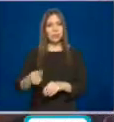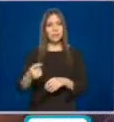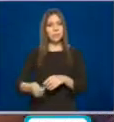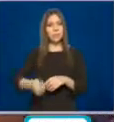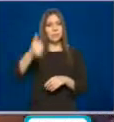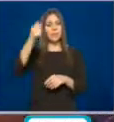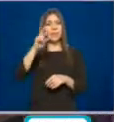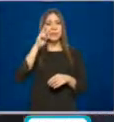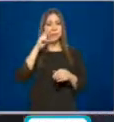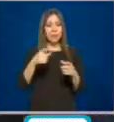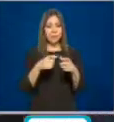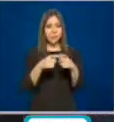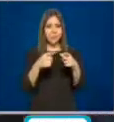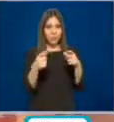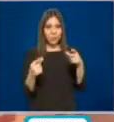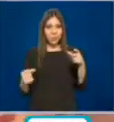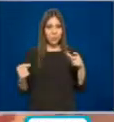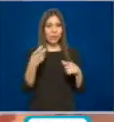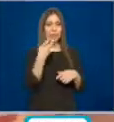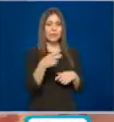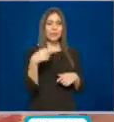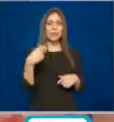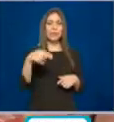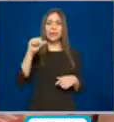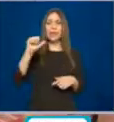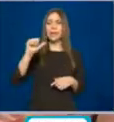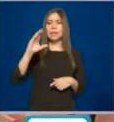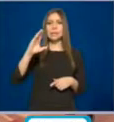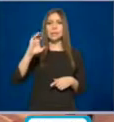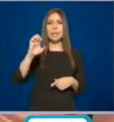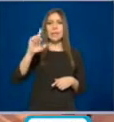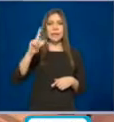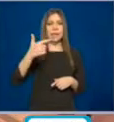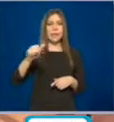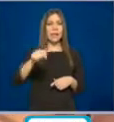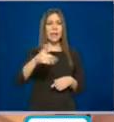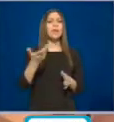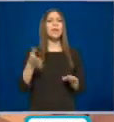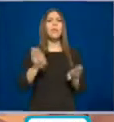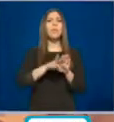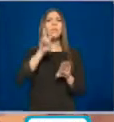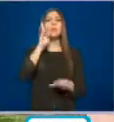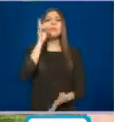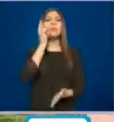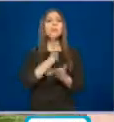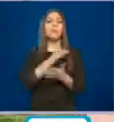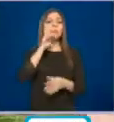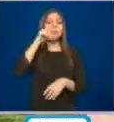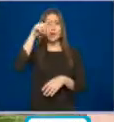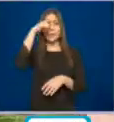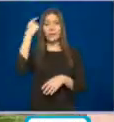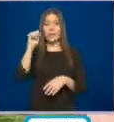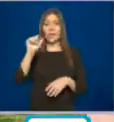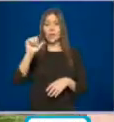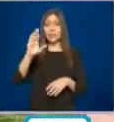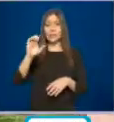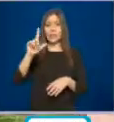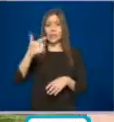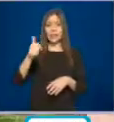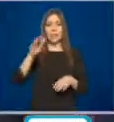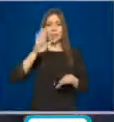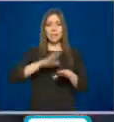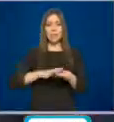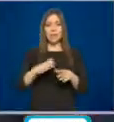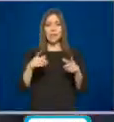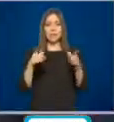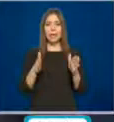que se alcanza a ver. ¿Cómo la podemos diferenciar, por ejemplo, en el supermercado? Totalmente por el tamaño. Ah, es el tamaño. Sí, Ok. la acelga, si te das cuenta, viene un poquito como más